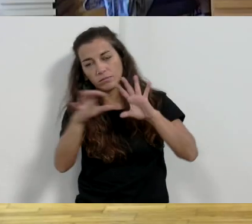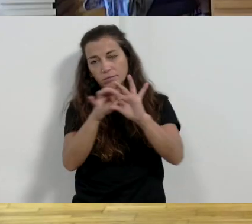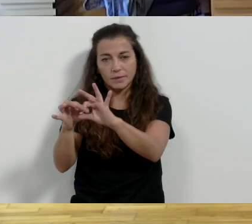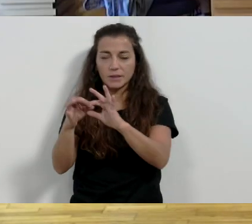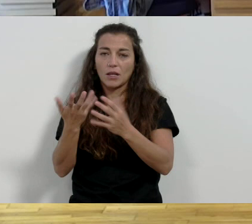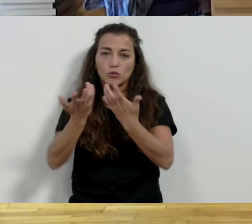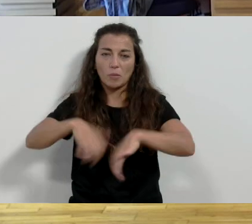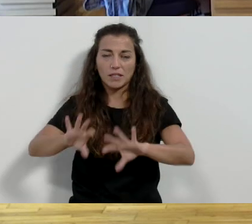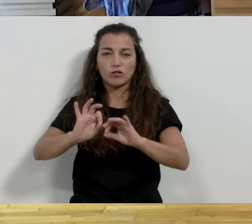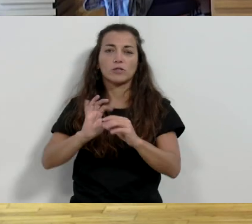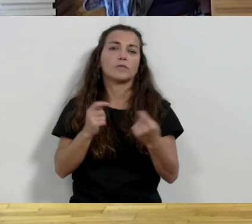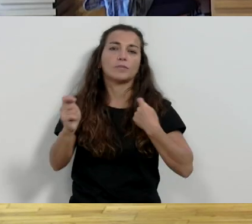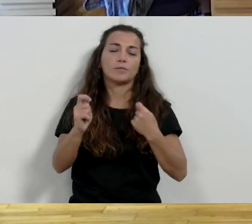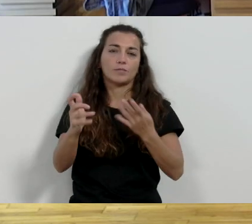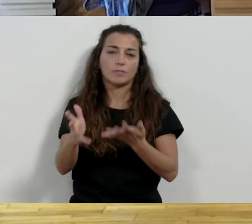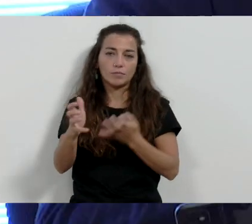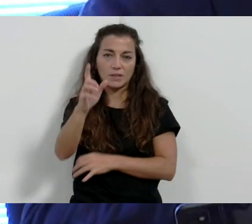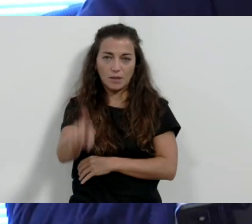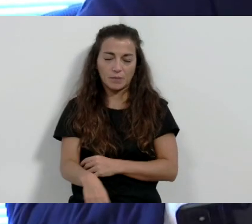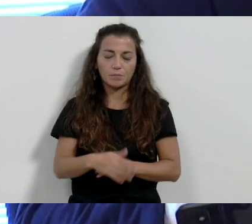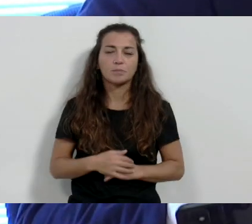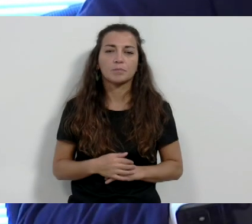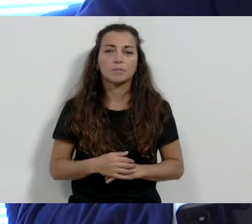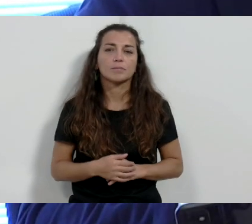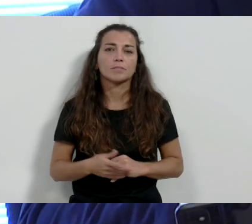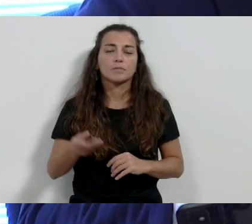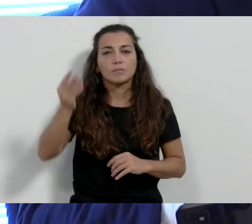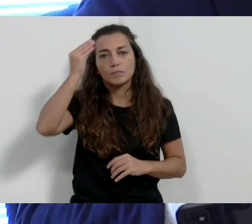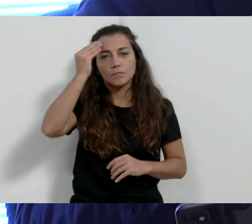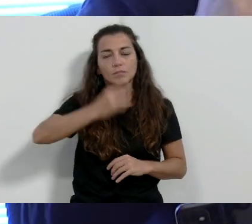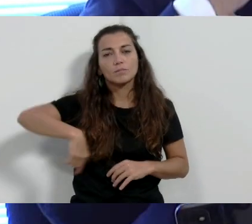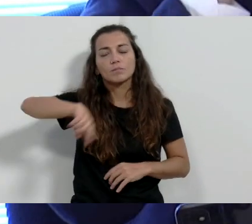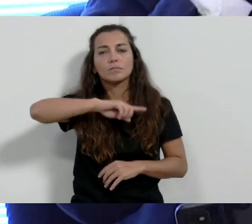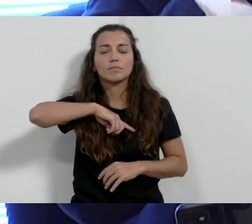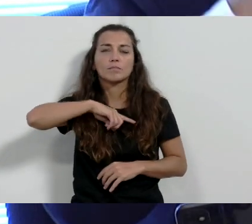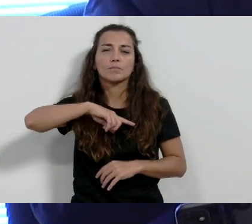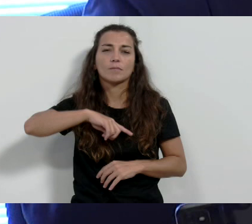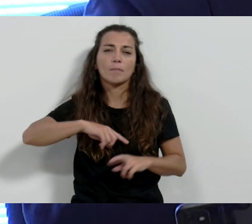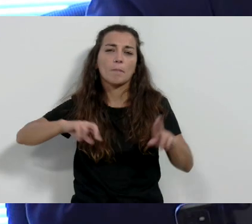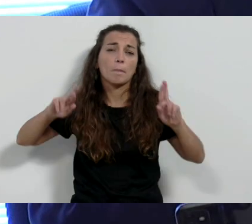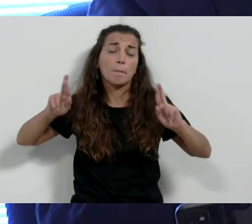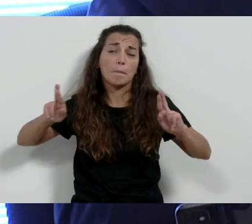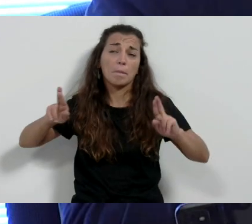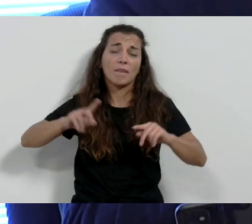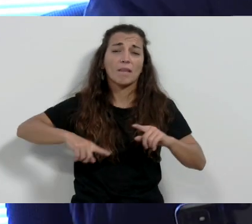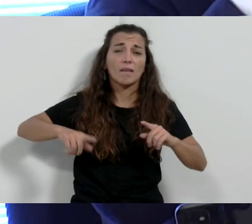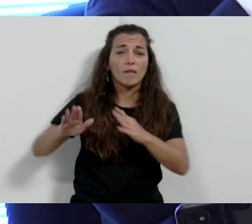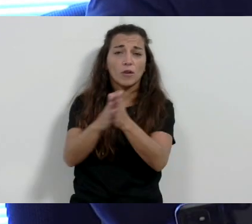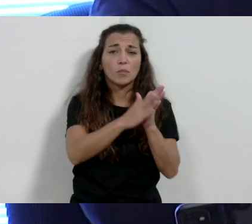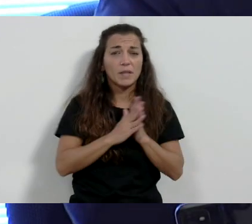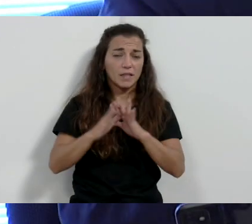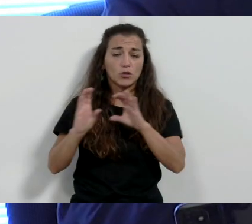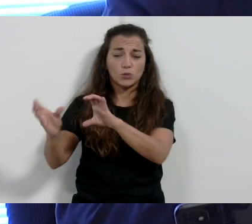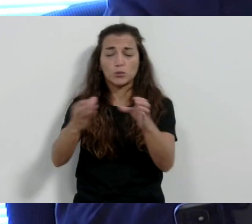Me gustaría pensar que vamos a contar con el apoyo del resto de la corporación y porque esta moción lo único que pretende es